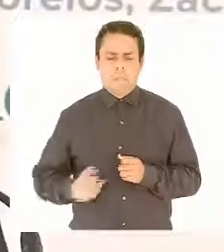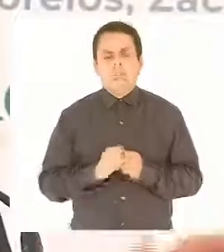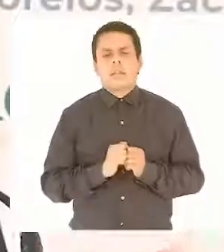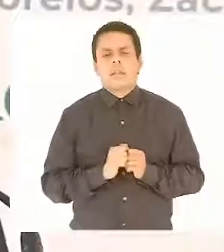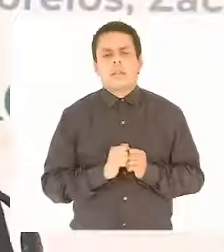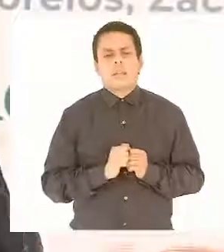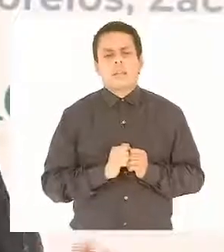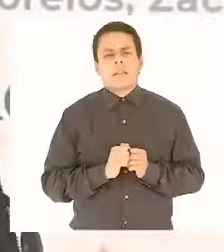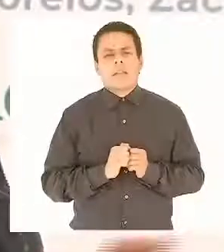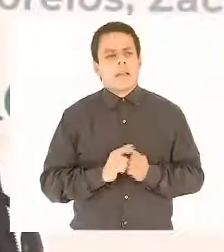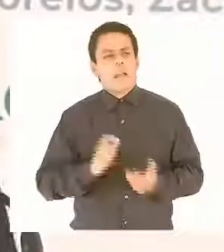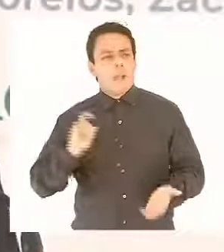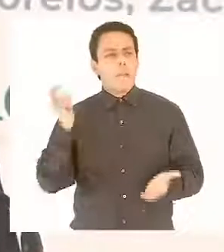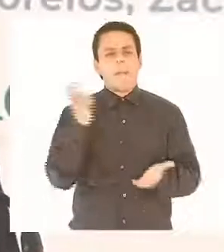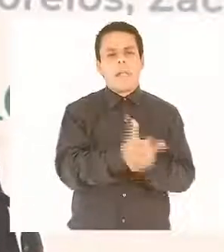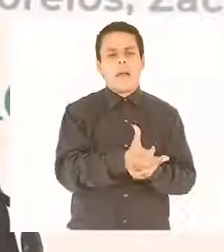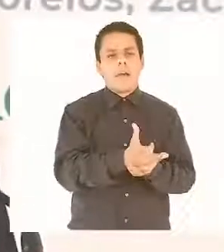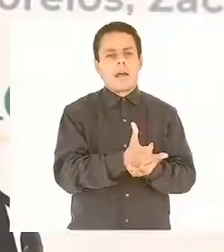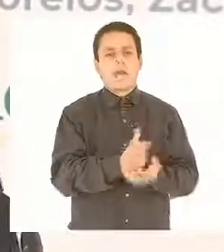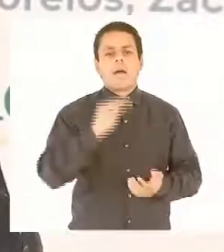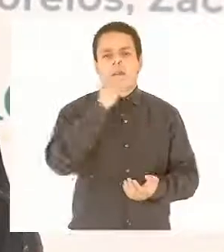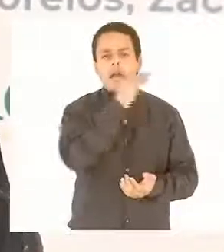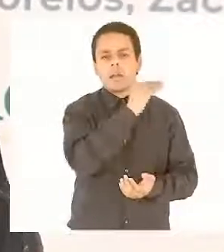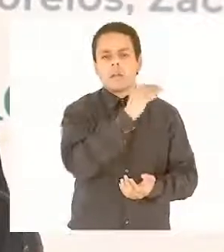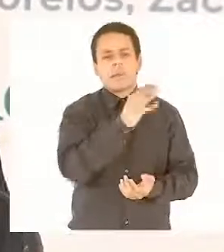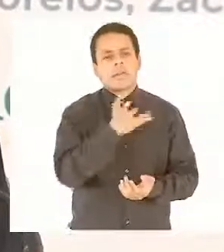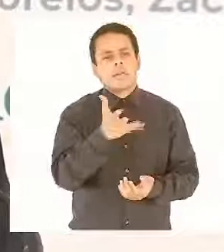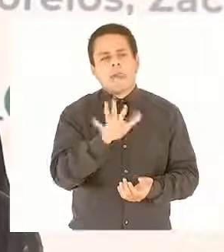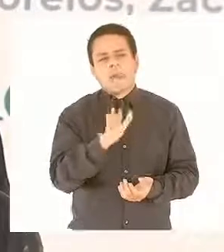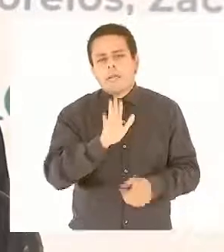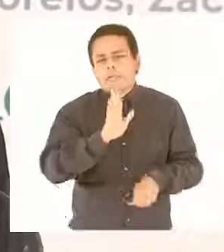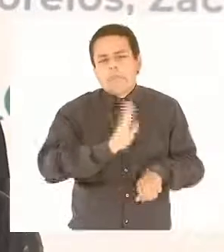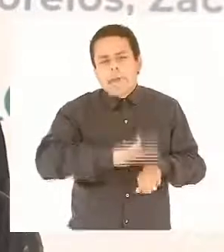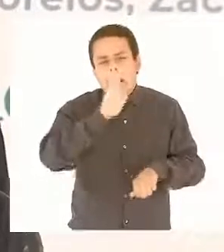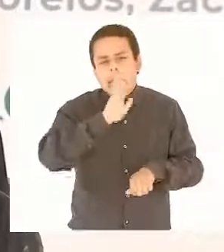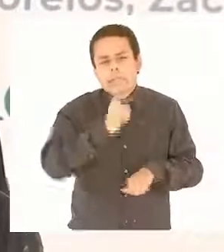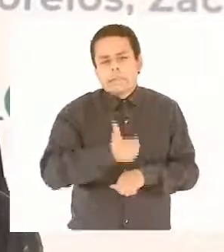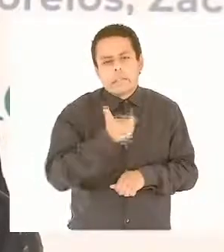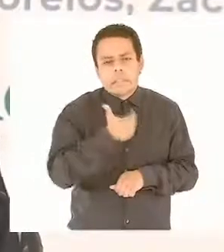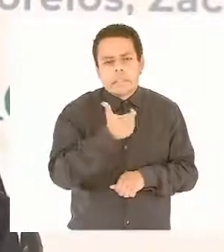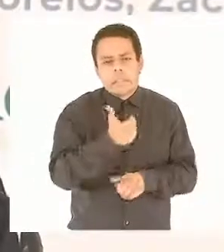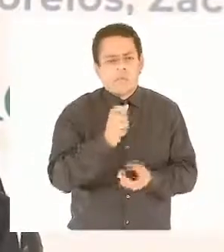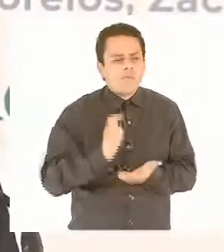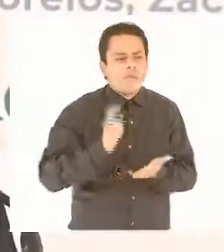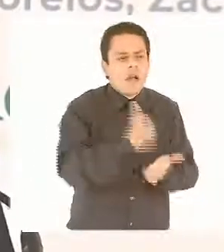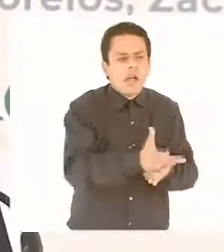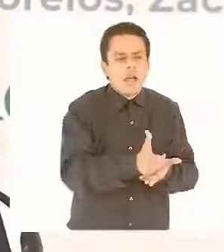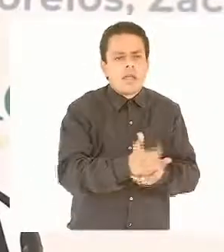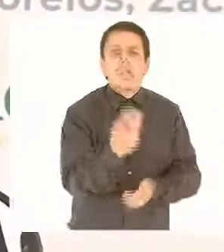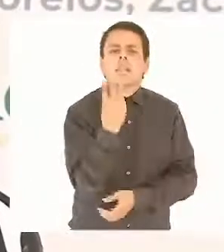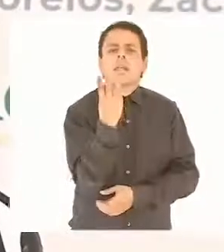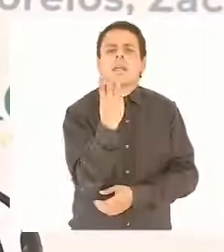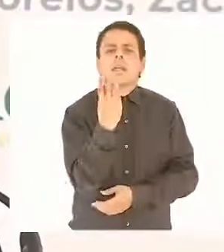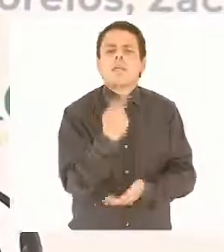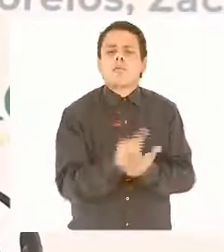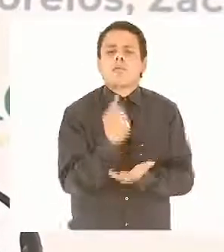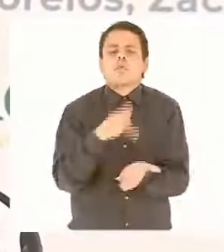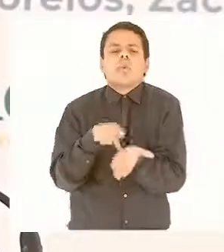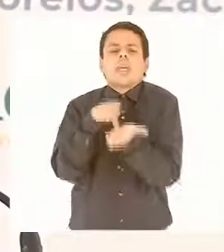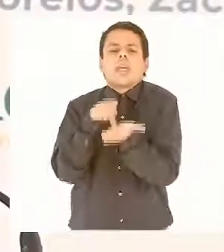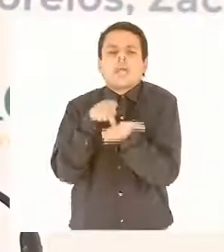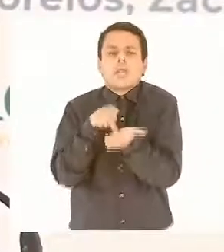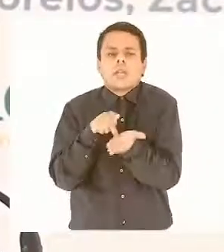le pagaban al productor, lo más que pagaban era a 3 pesos el kilo.